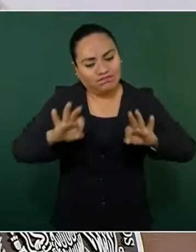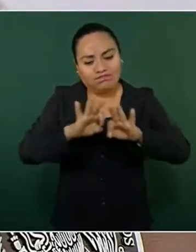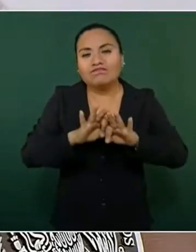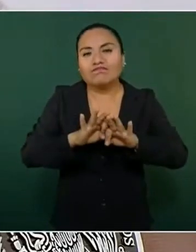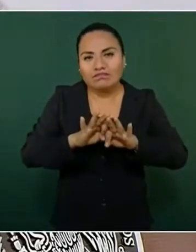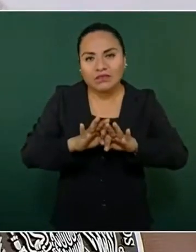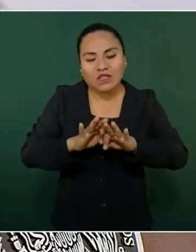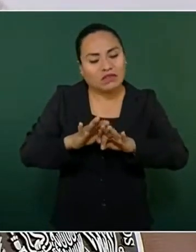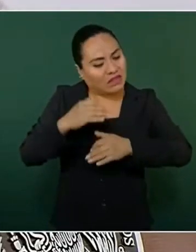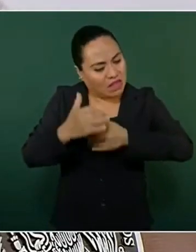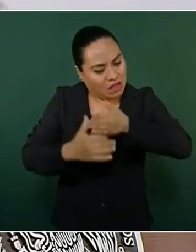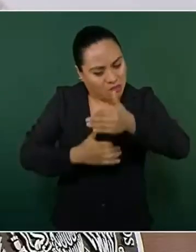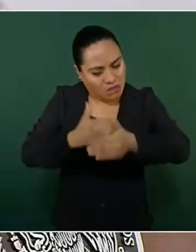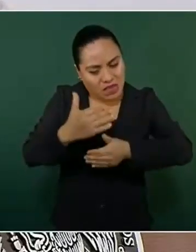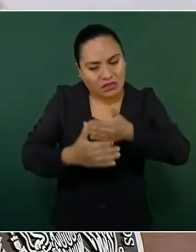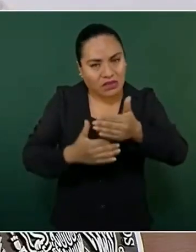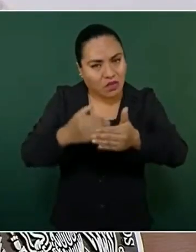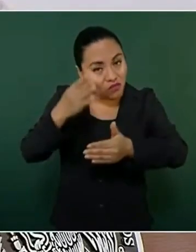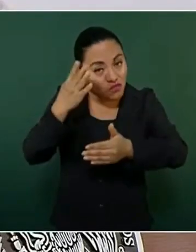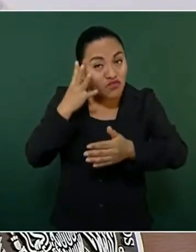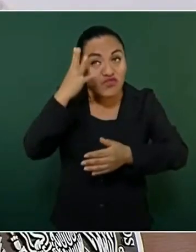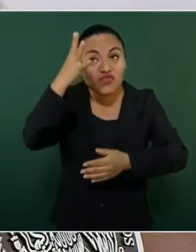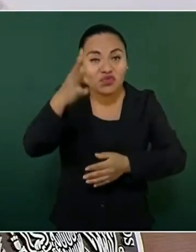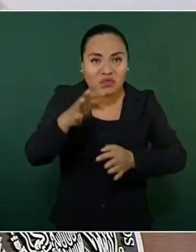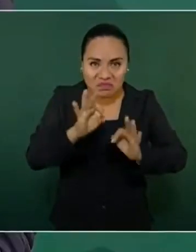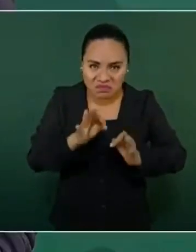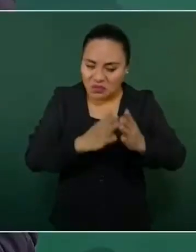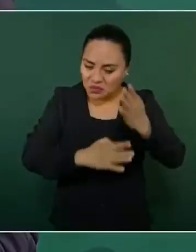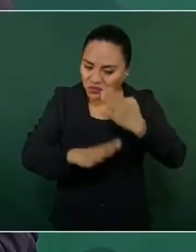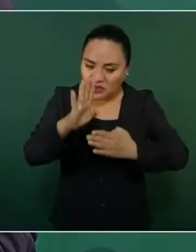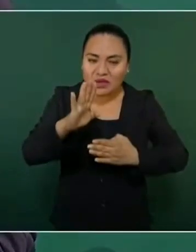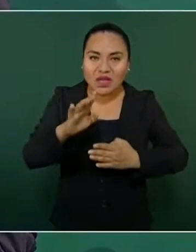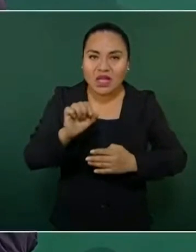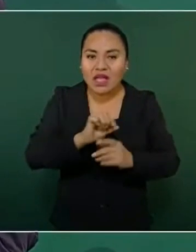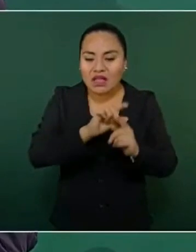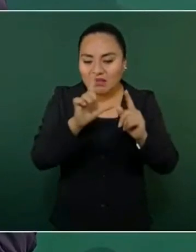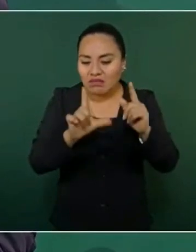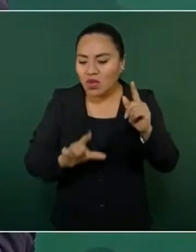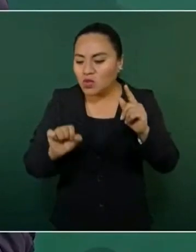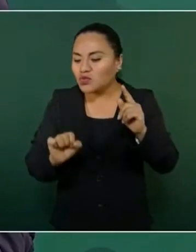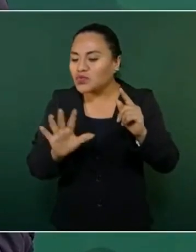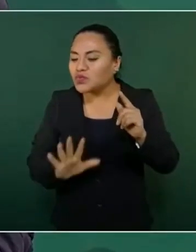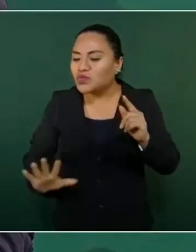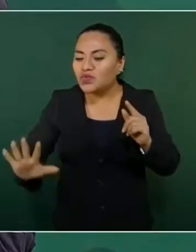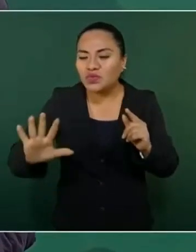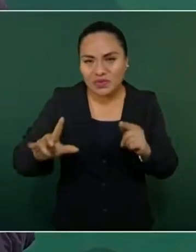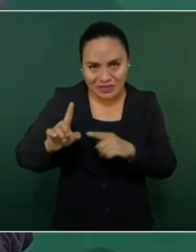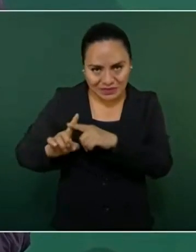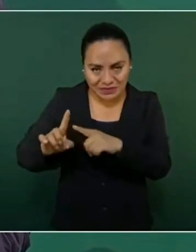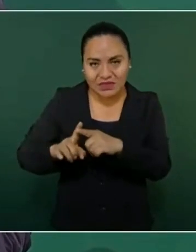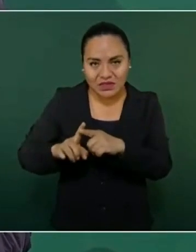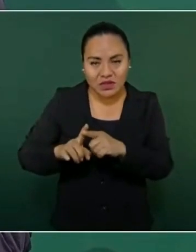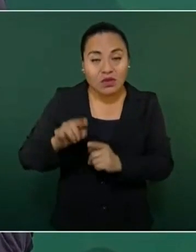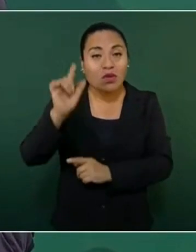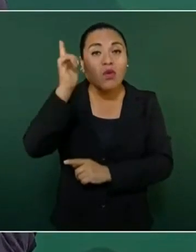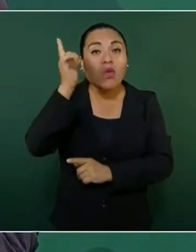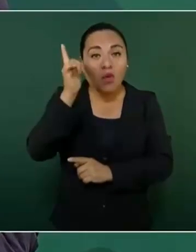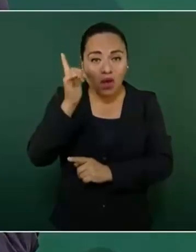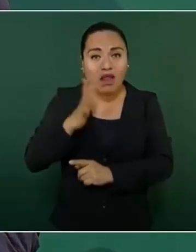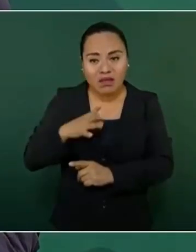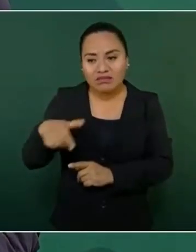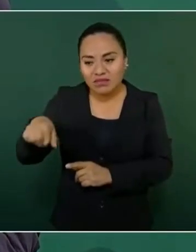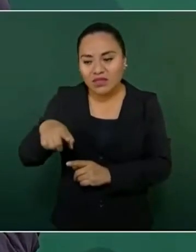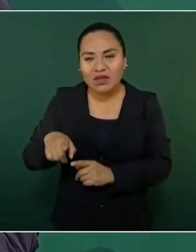sureste, y yo espero que las comunidades nos ayuden, que